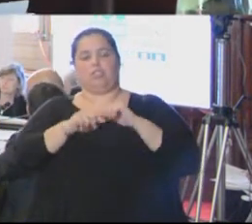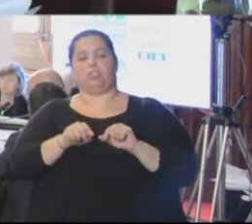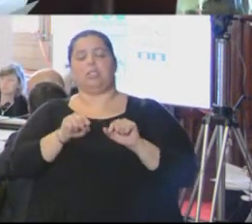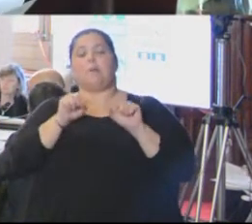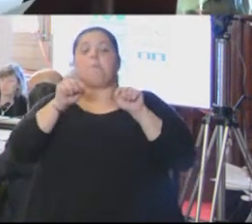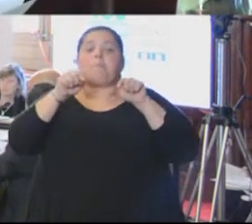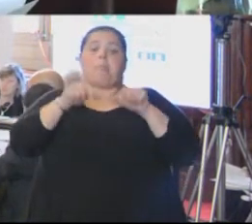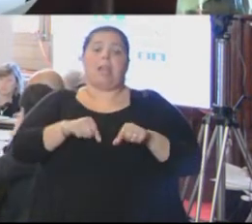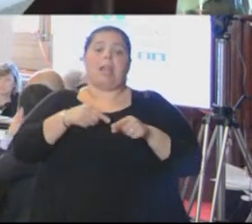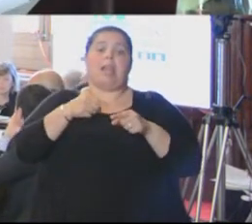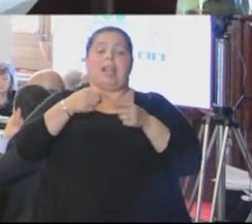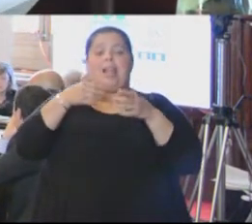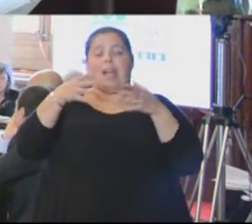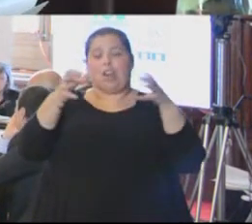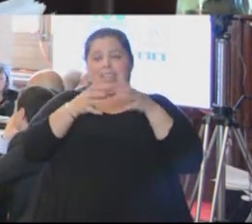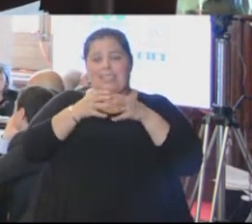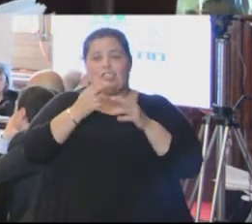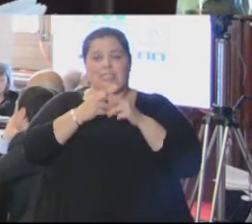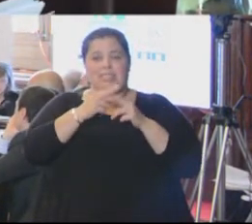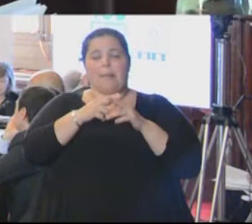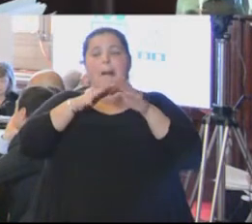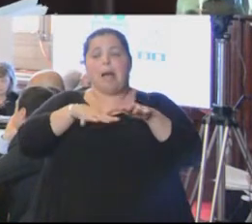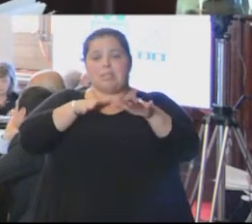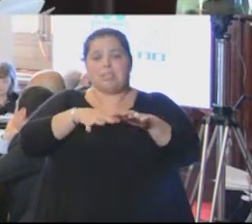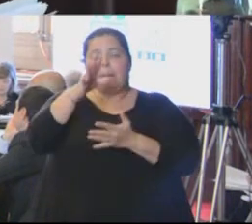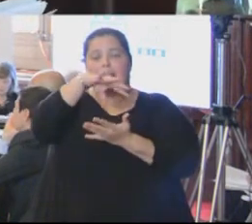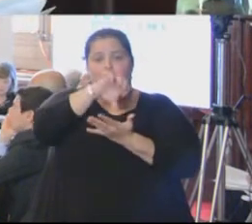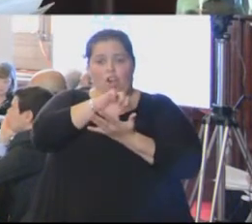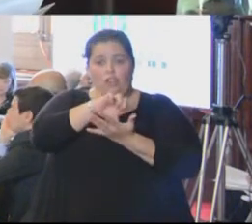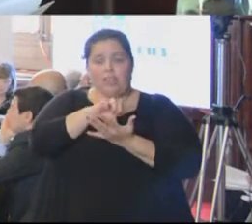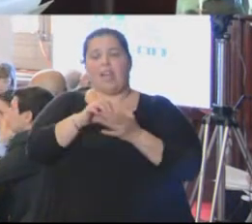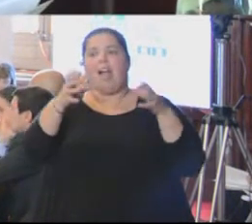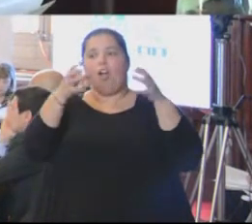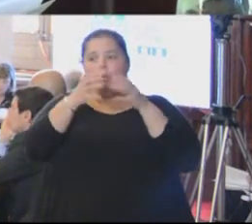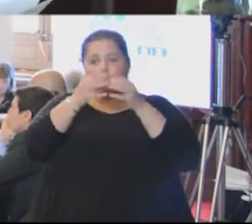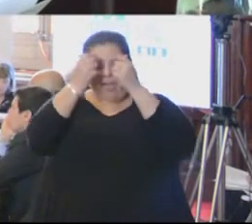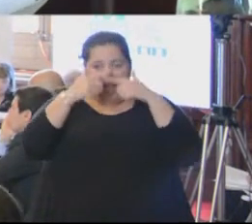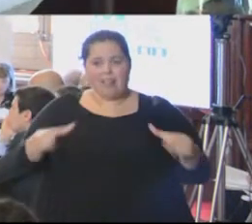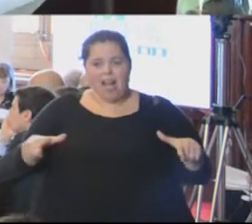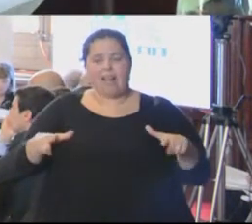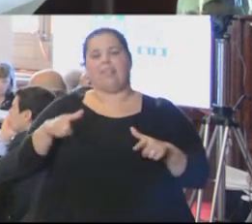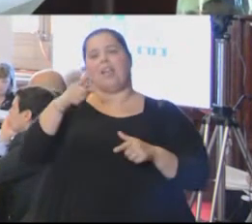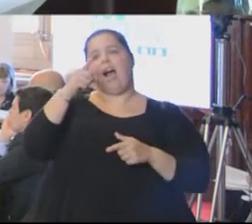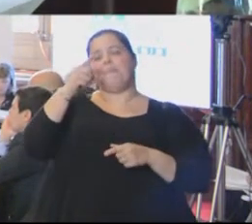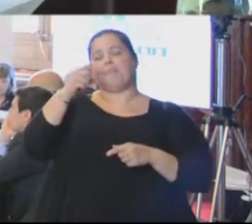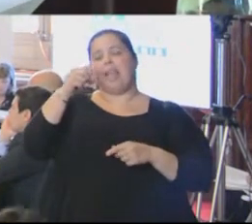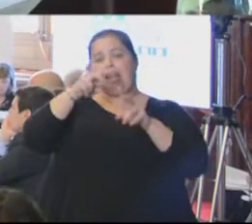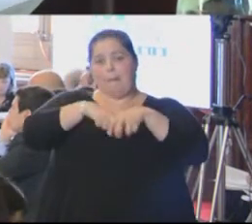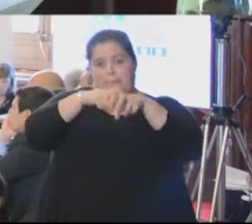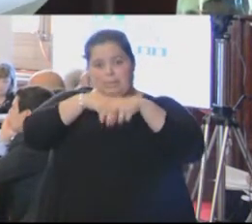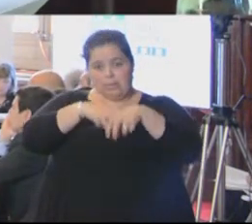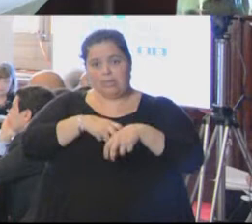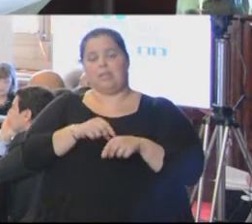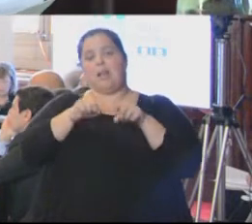como la Marcha Patriótica, Indepaz, la Cumbre Agraria Campesina Étnica y Popular hemos obtenido a través de un riguroso rastreo